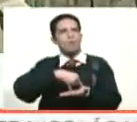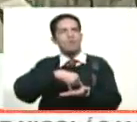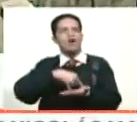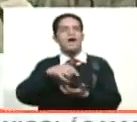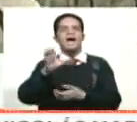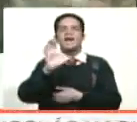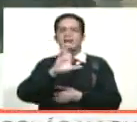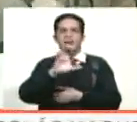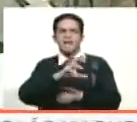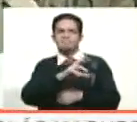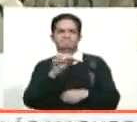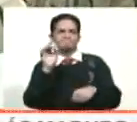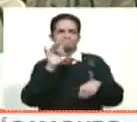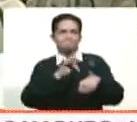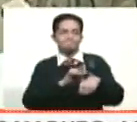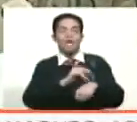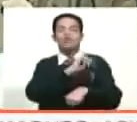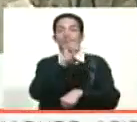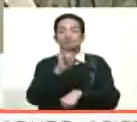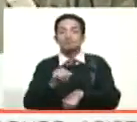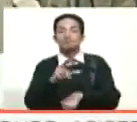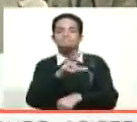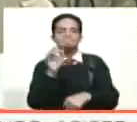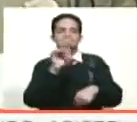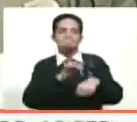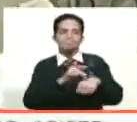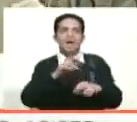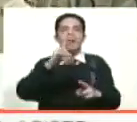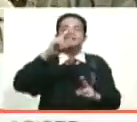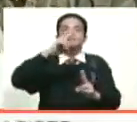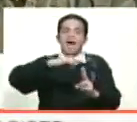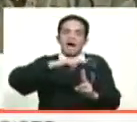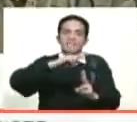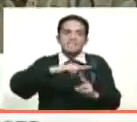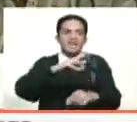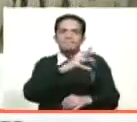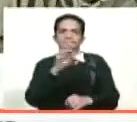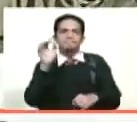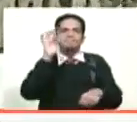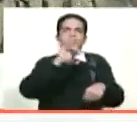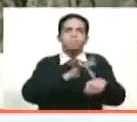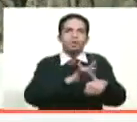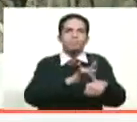Caracas inexpugnable, Zulia inexpugnable, Táchira inexpugnable,